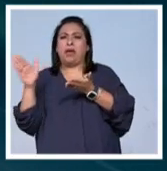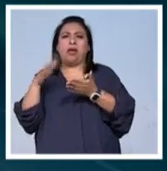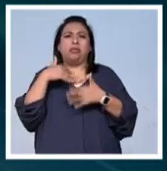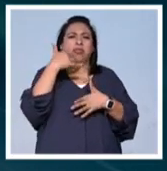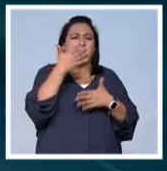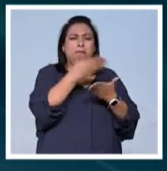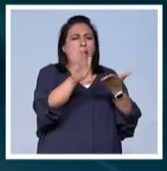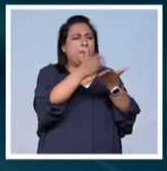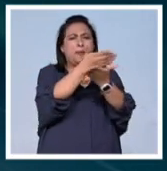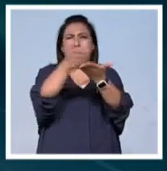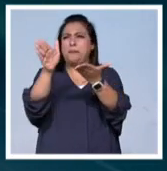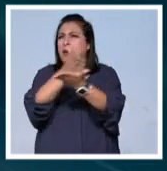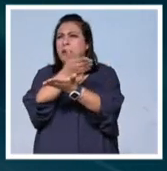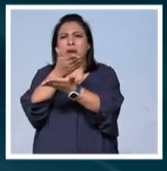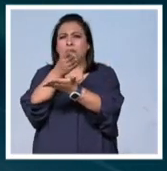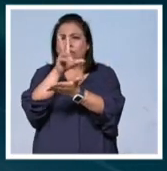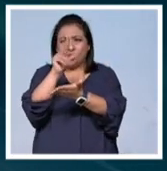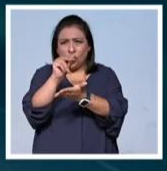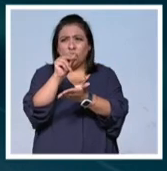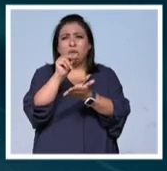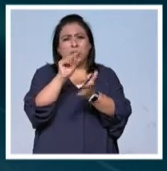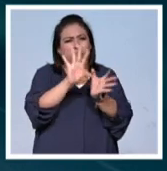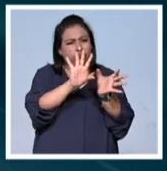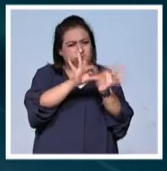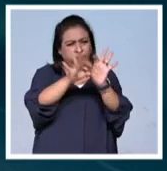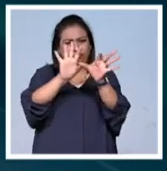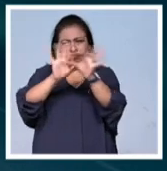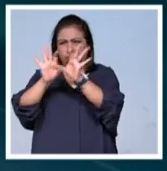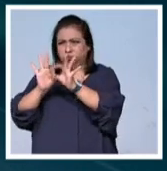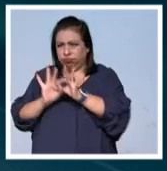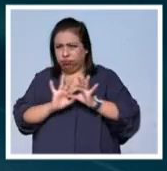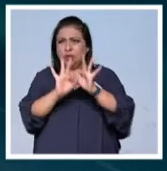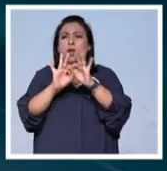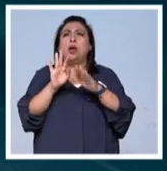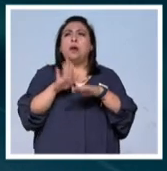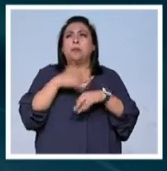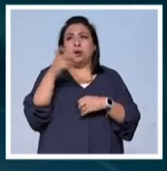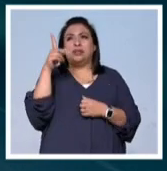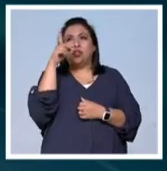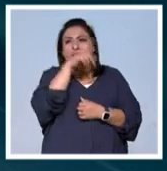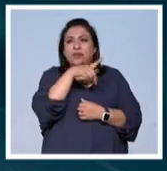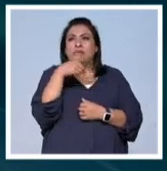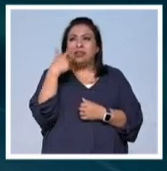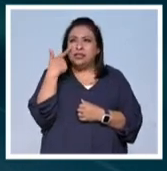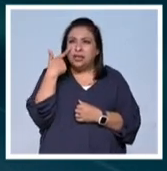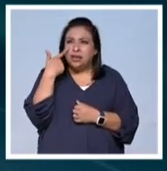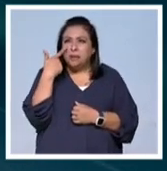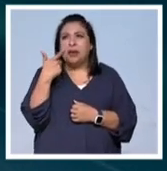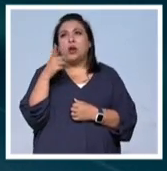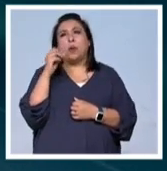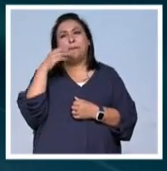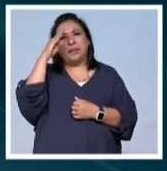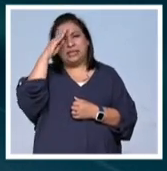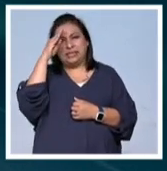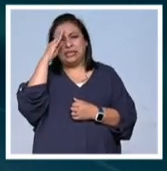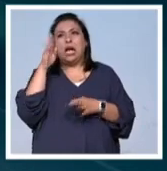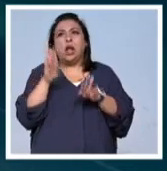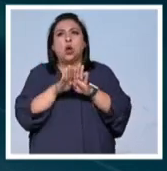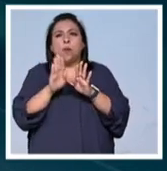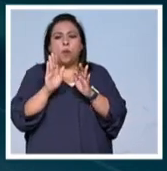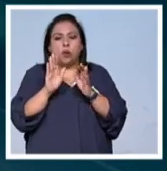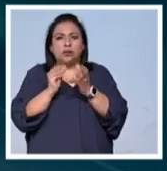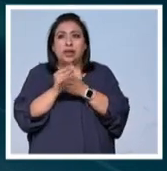corrupción por allá y al final está todo muy entrelazado también por eso es como muy muy difícil encontrar o pensar en una salida porque